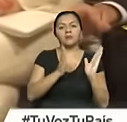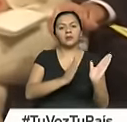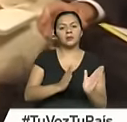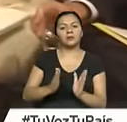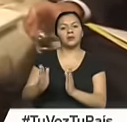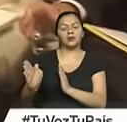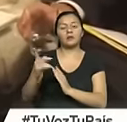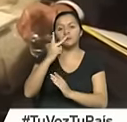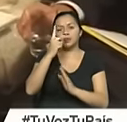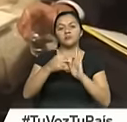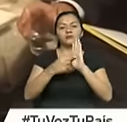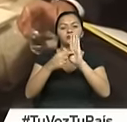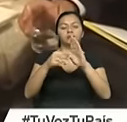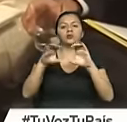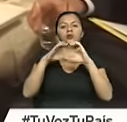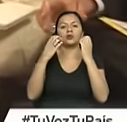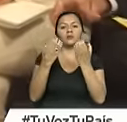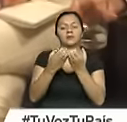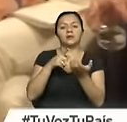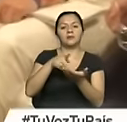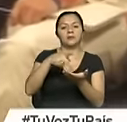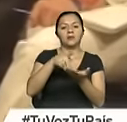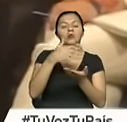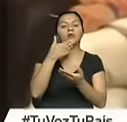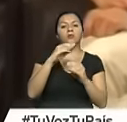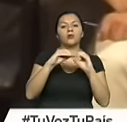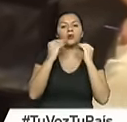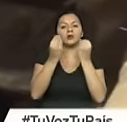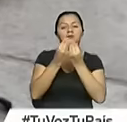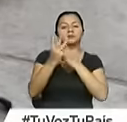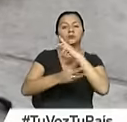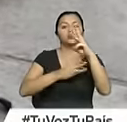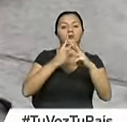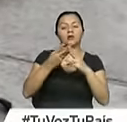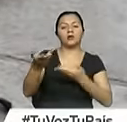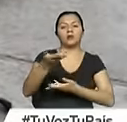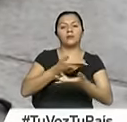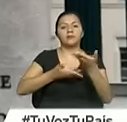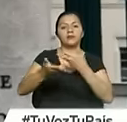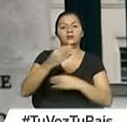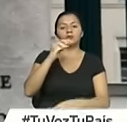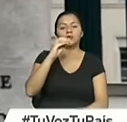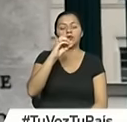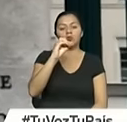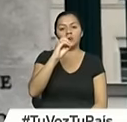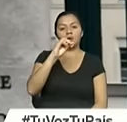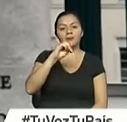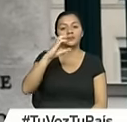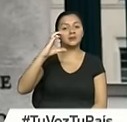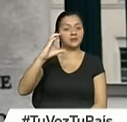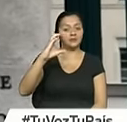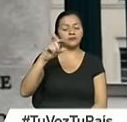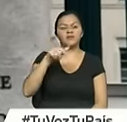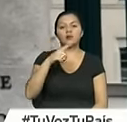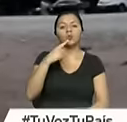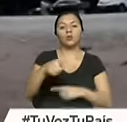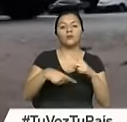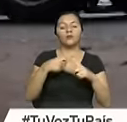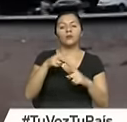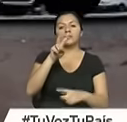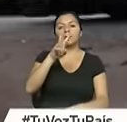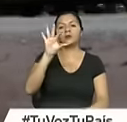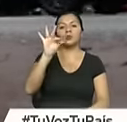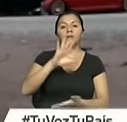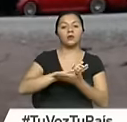su exposición ante el Comité de Balanza de Pagos de la Organización Mundial del Comercio, OMC, a desarrollarse el próximo 29